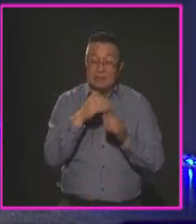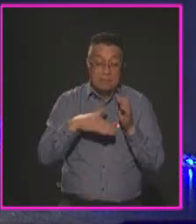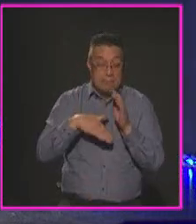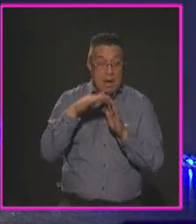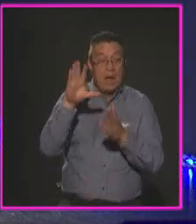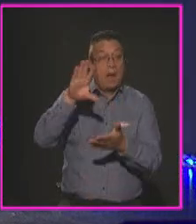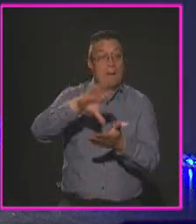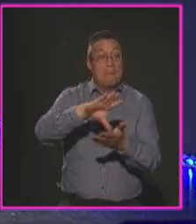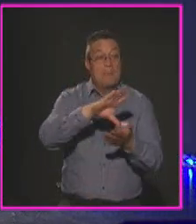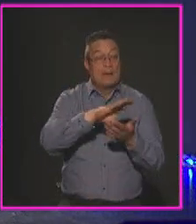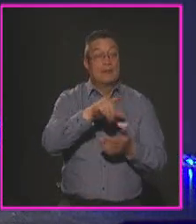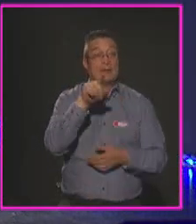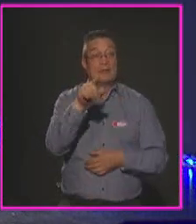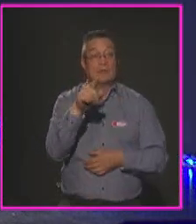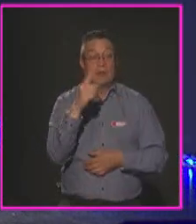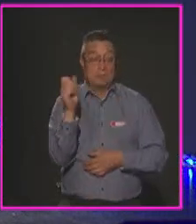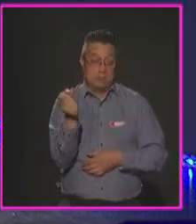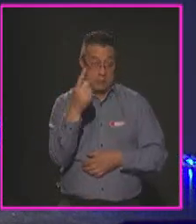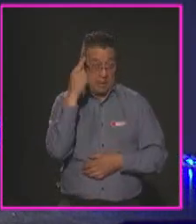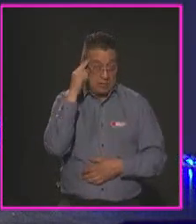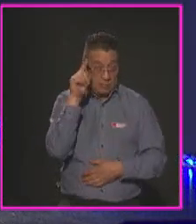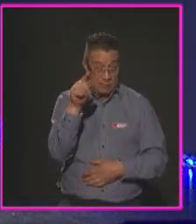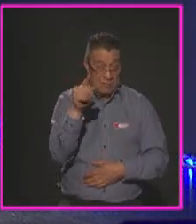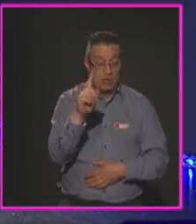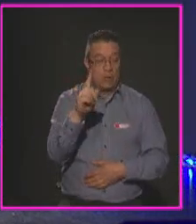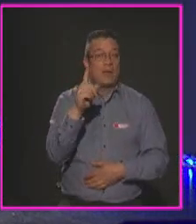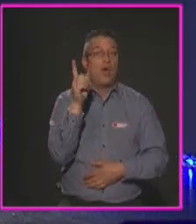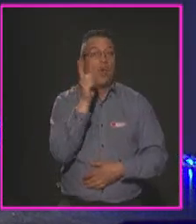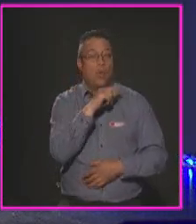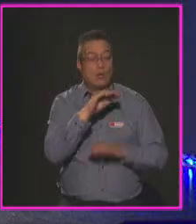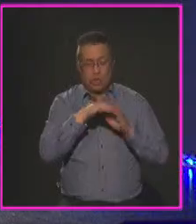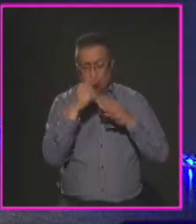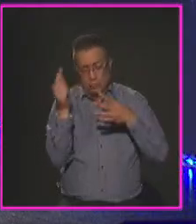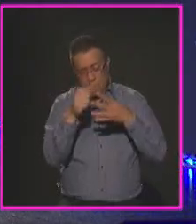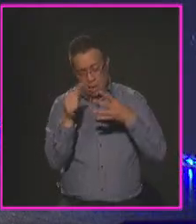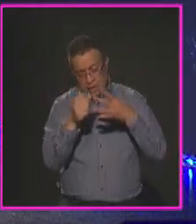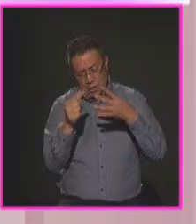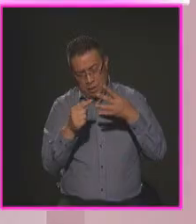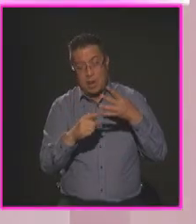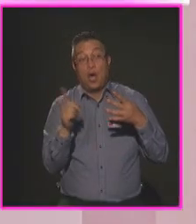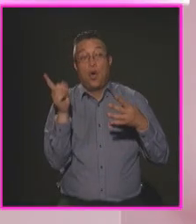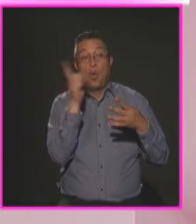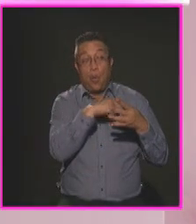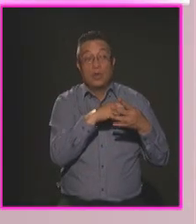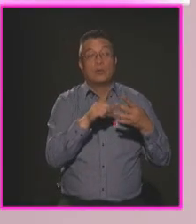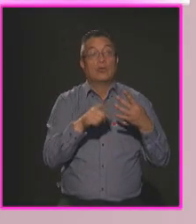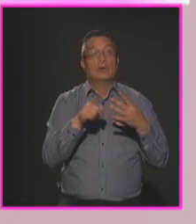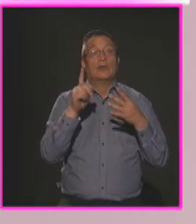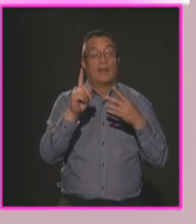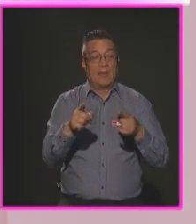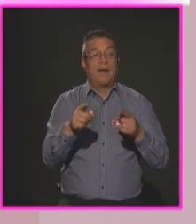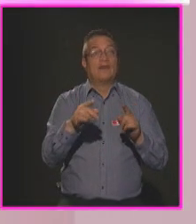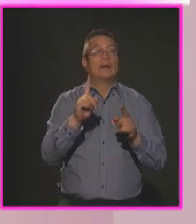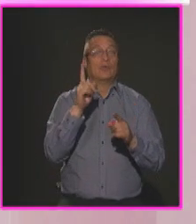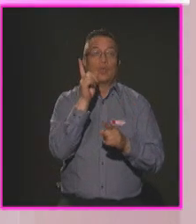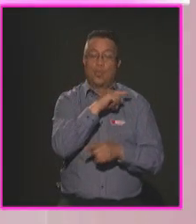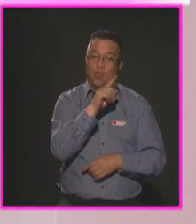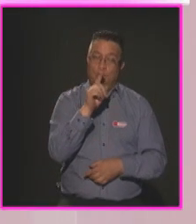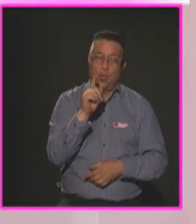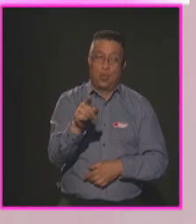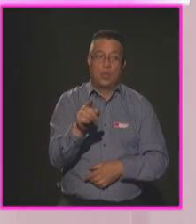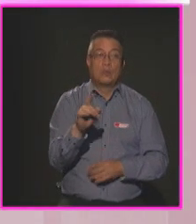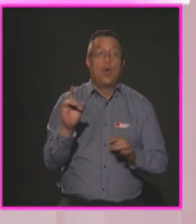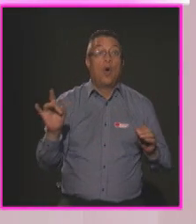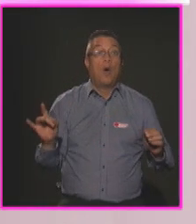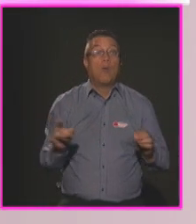países, ven esta como primera alternativa, pero es la última, porque después de todo esto que se ha hablado, de la eficiencia, todo eso, ¿cierto? Si es